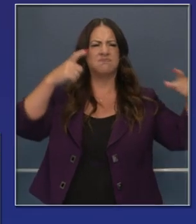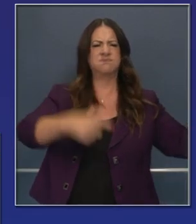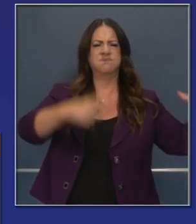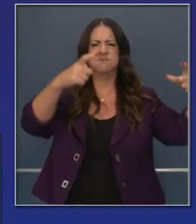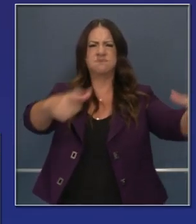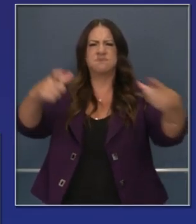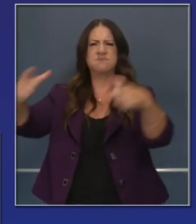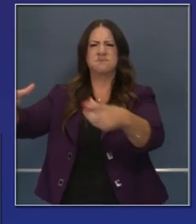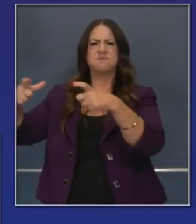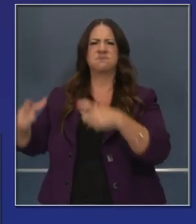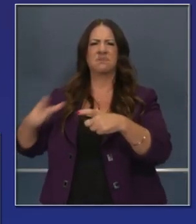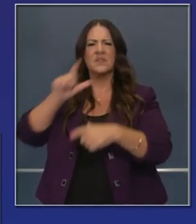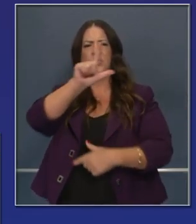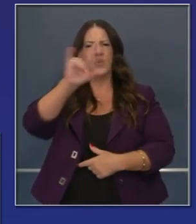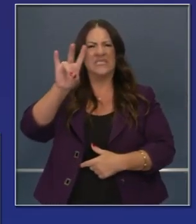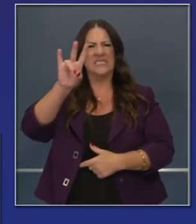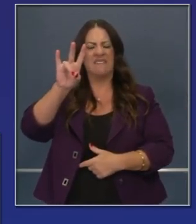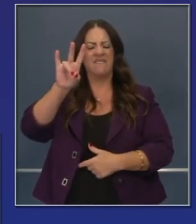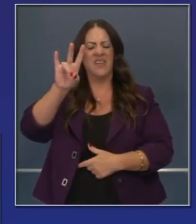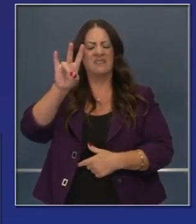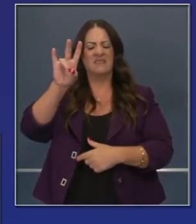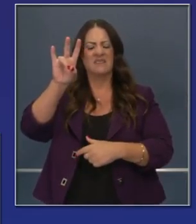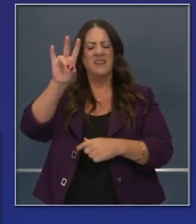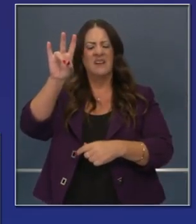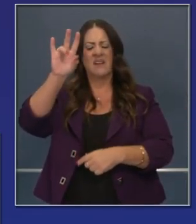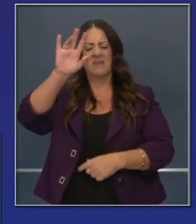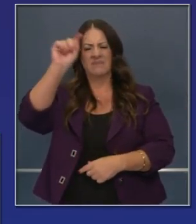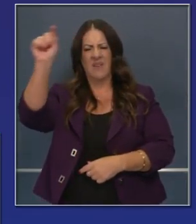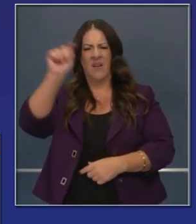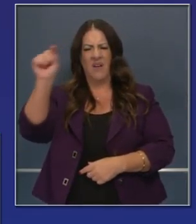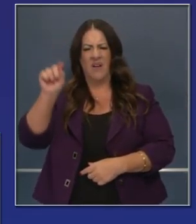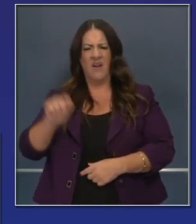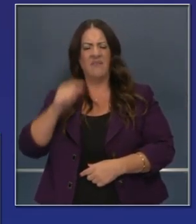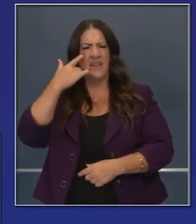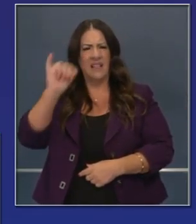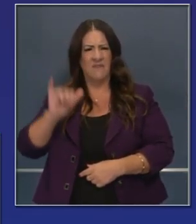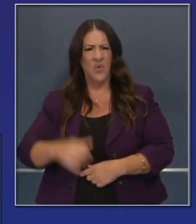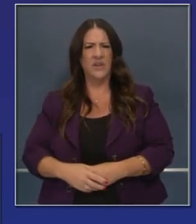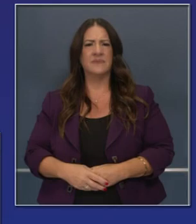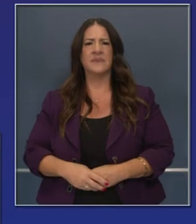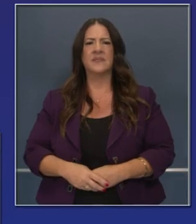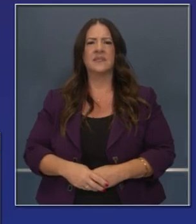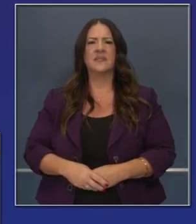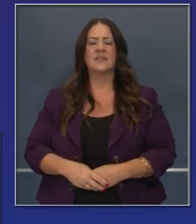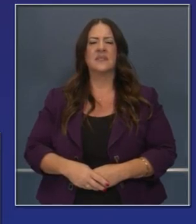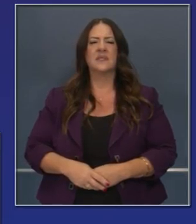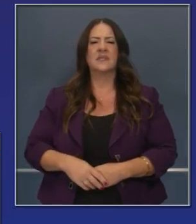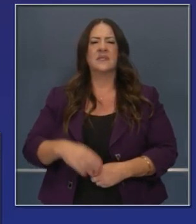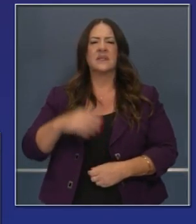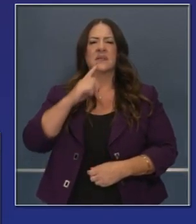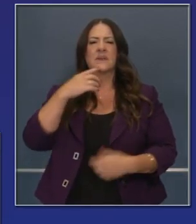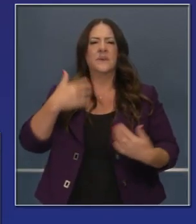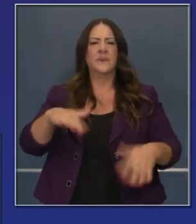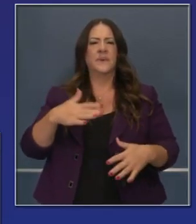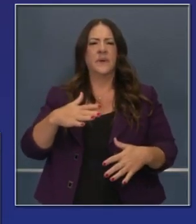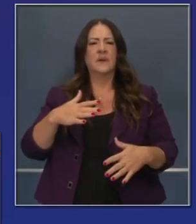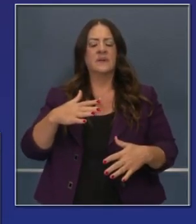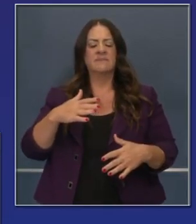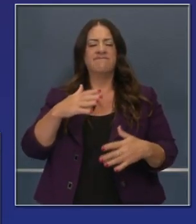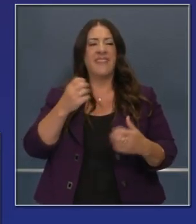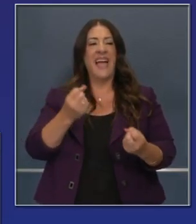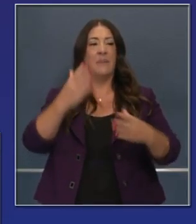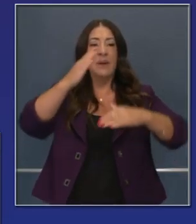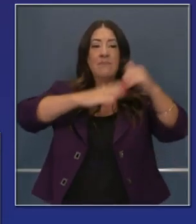en total que están siendo suprimidos activamente en estos esfuerzos de